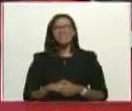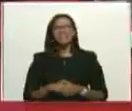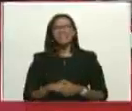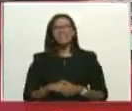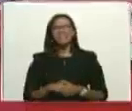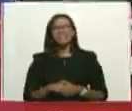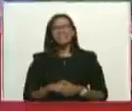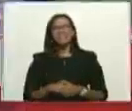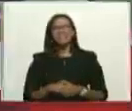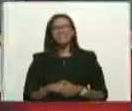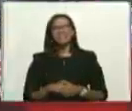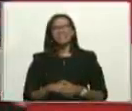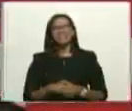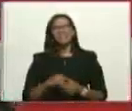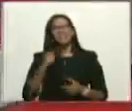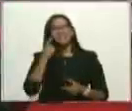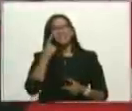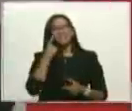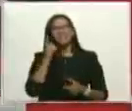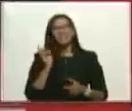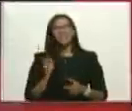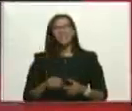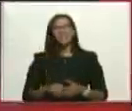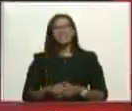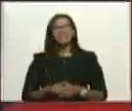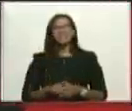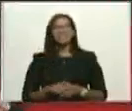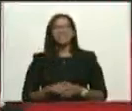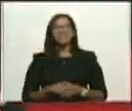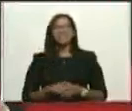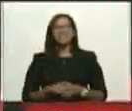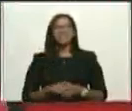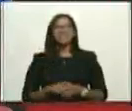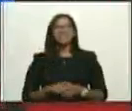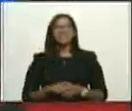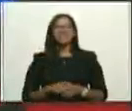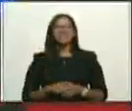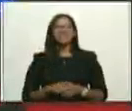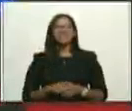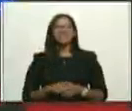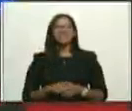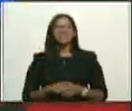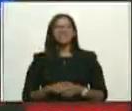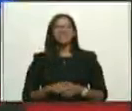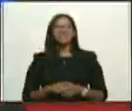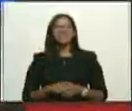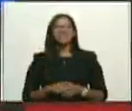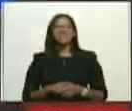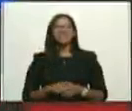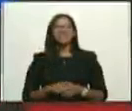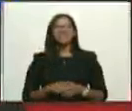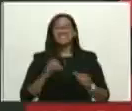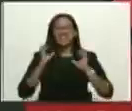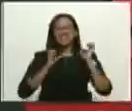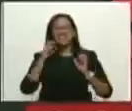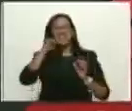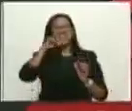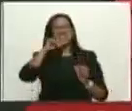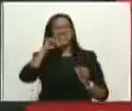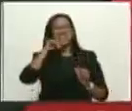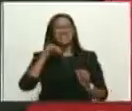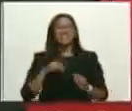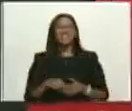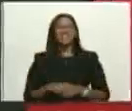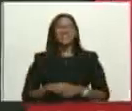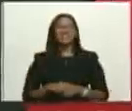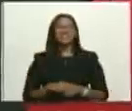Ya va, déjeme averiguar. ¿Ah? Déjeme averiguar. Mira, mira cómo te saluda. Se emociona cuando ve al abuelo, ¿vale? No,